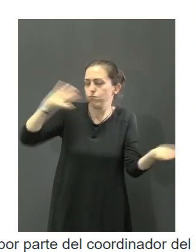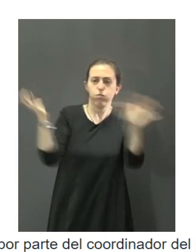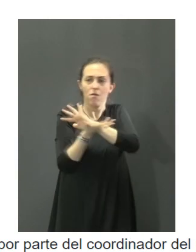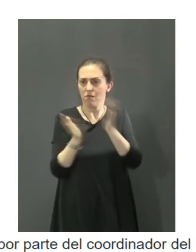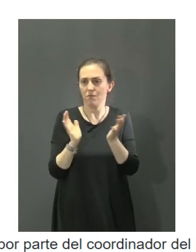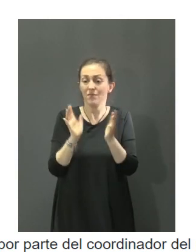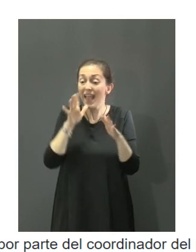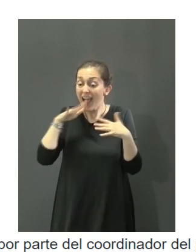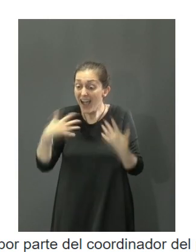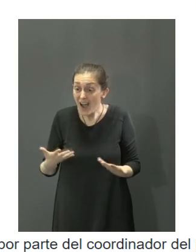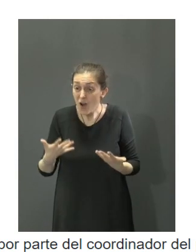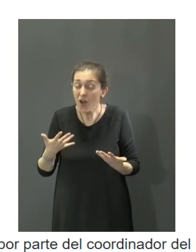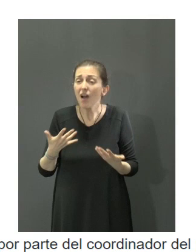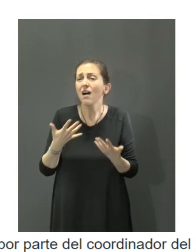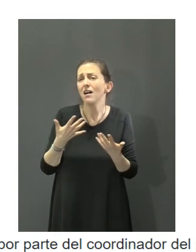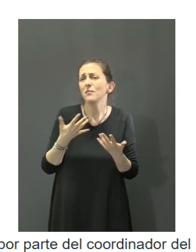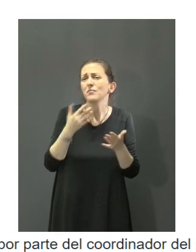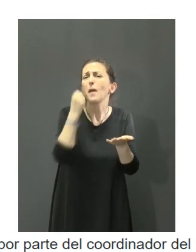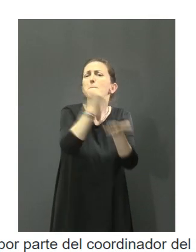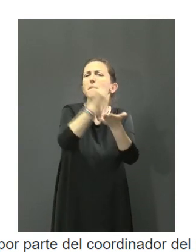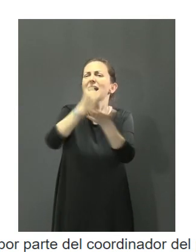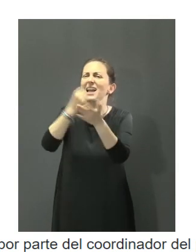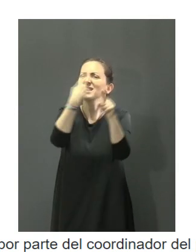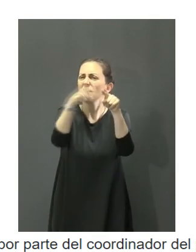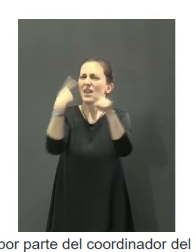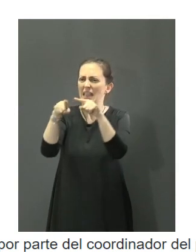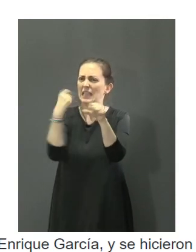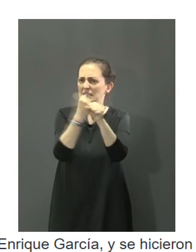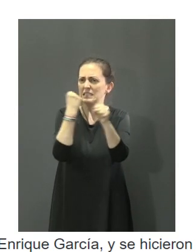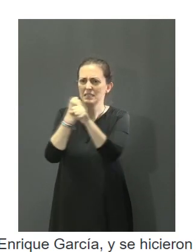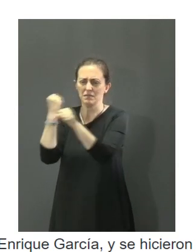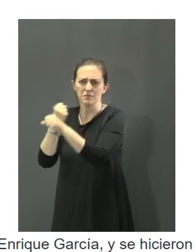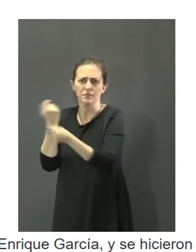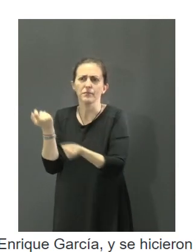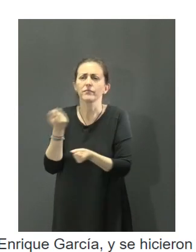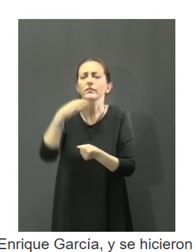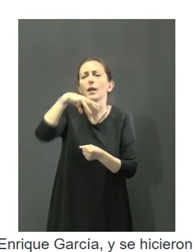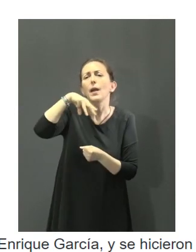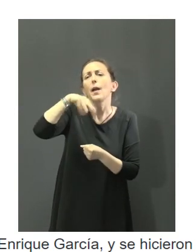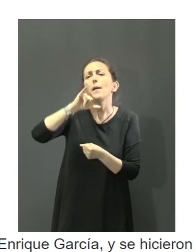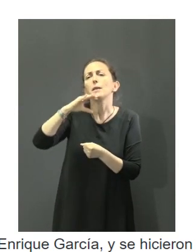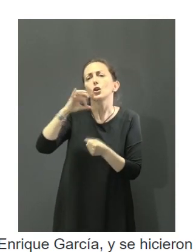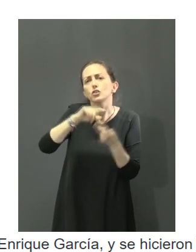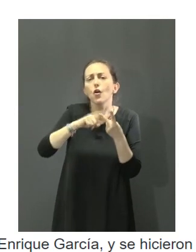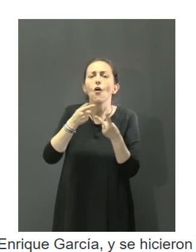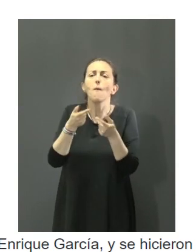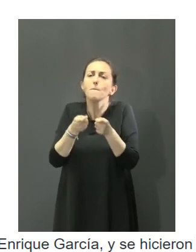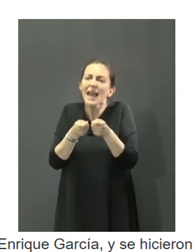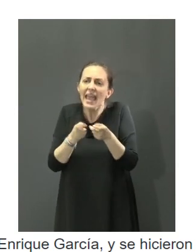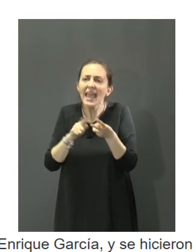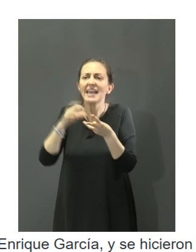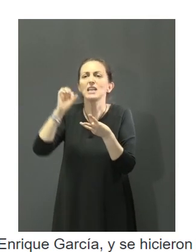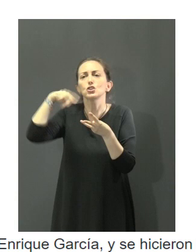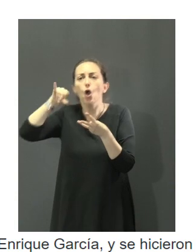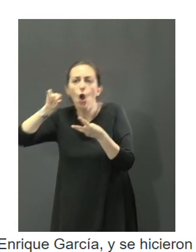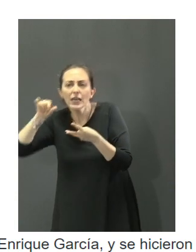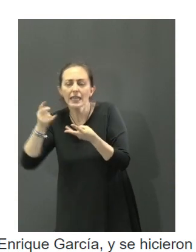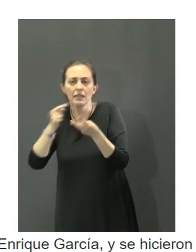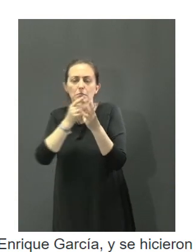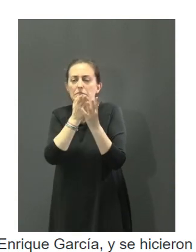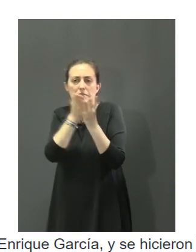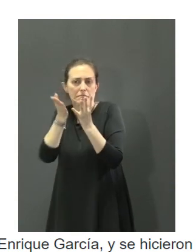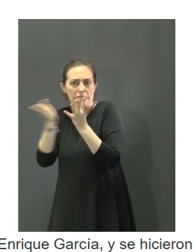A día de hoy trabajamos con diversas marcas en ese sentido, tanto Microsoft, PlayStation, Sony y demás. Trabajamos con